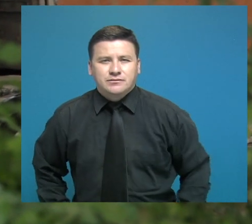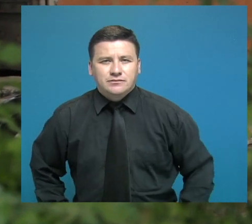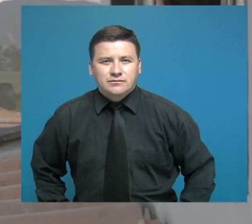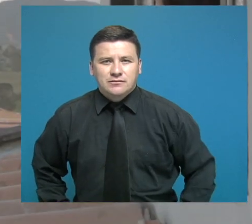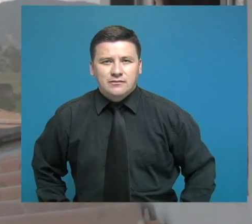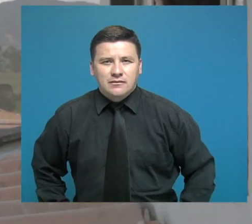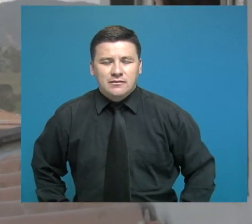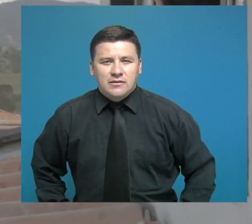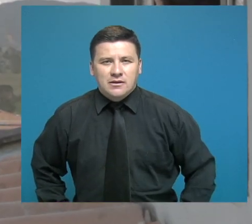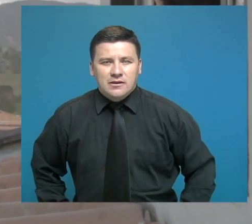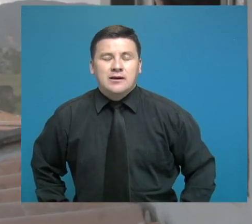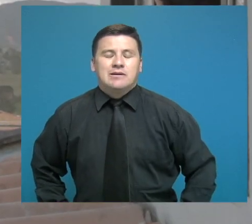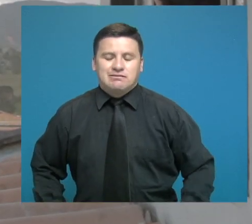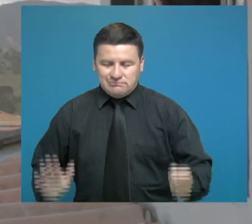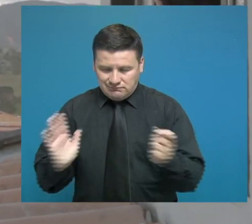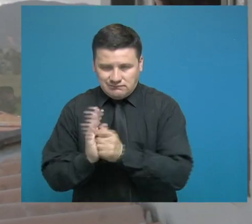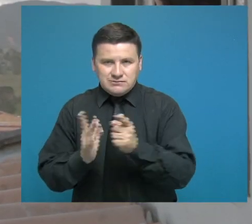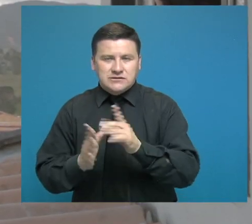derechos.